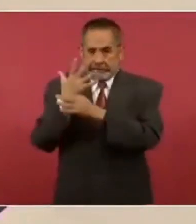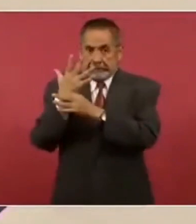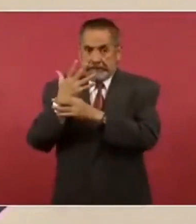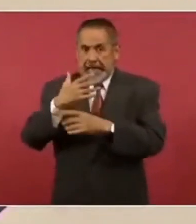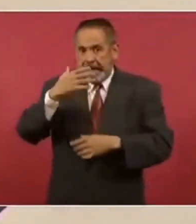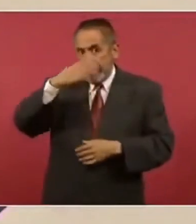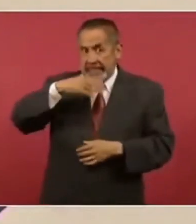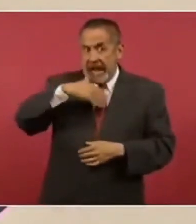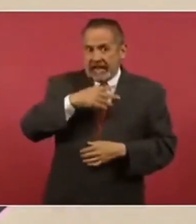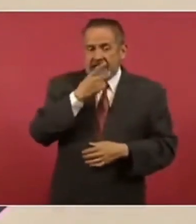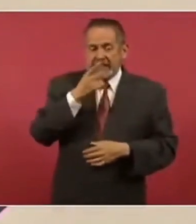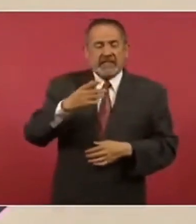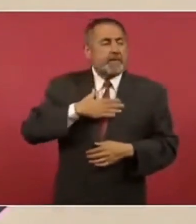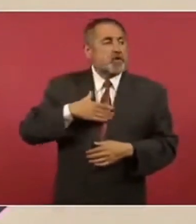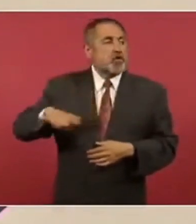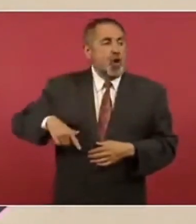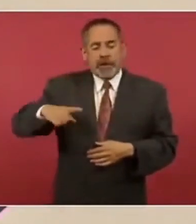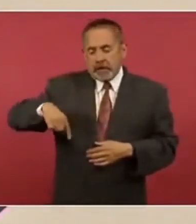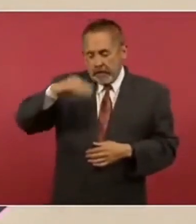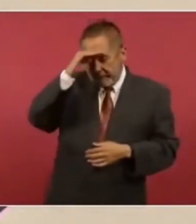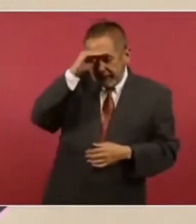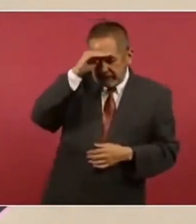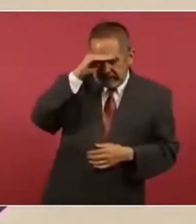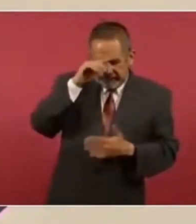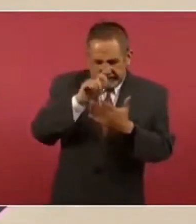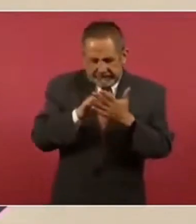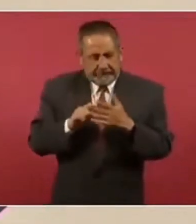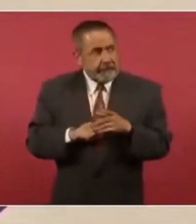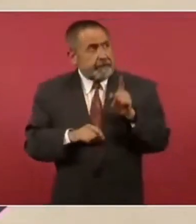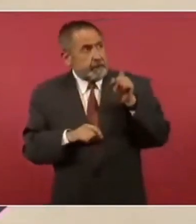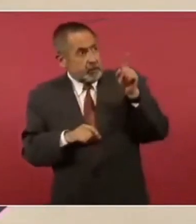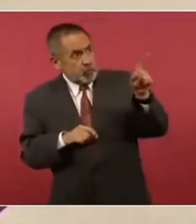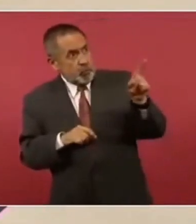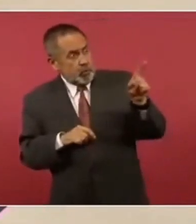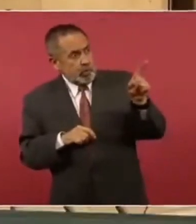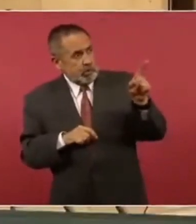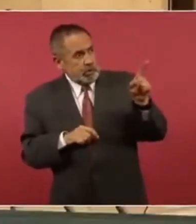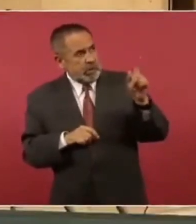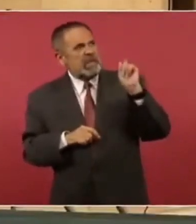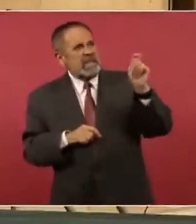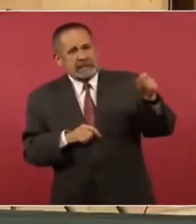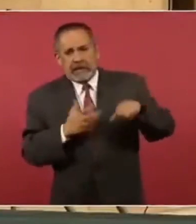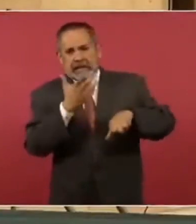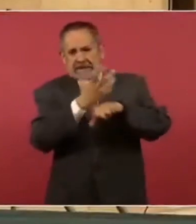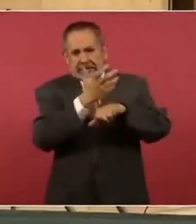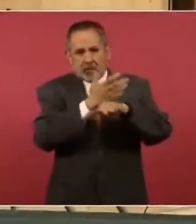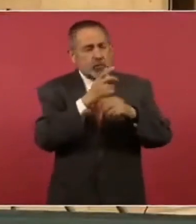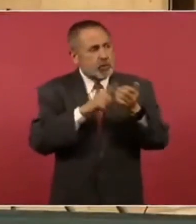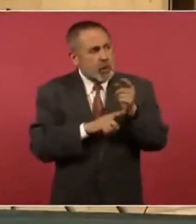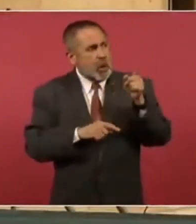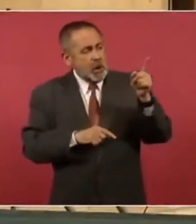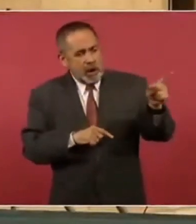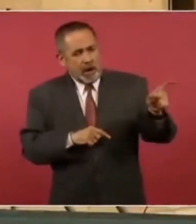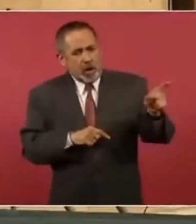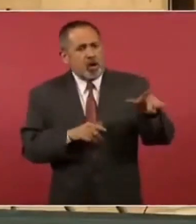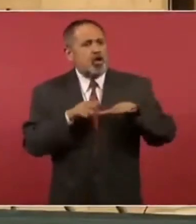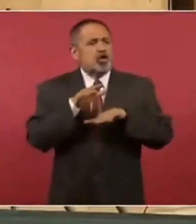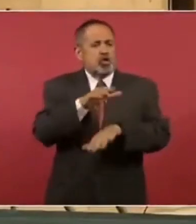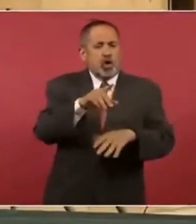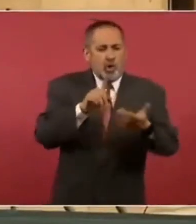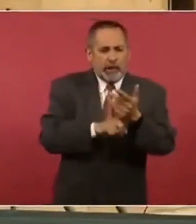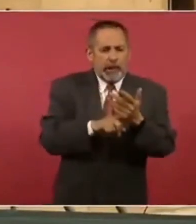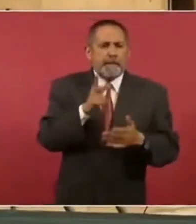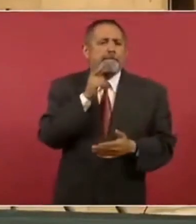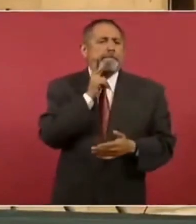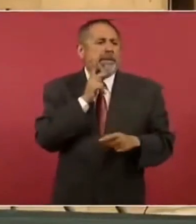general, considera que la actitud asumida por los Estados Unidos de Norteamérica en el caso de